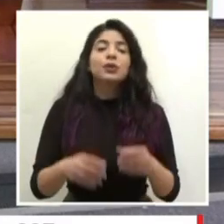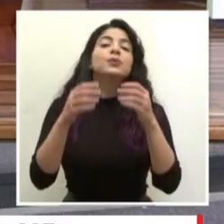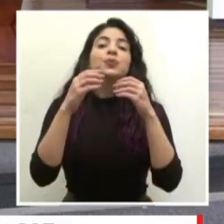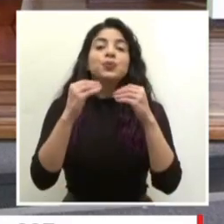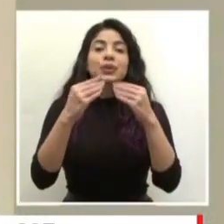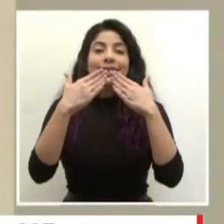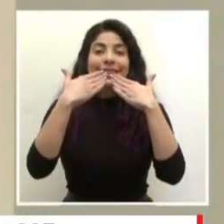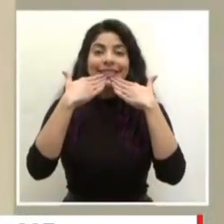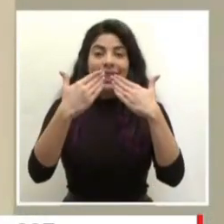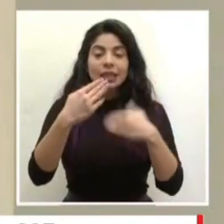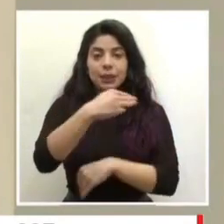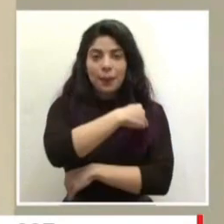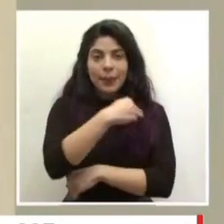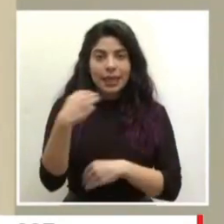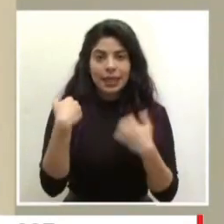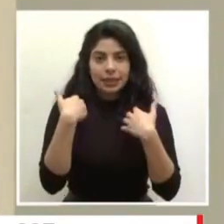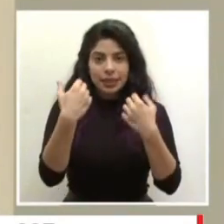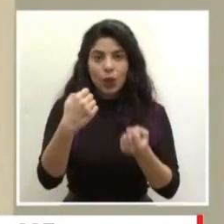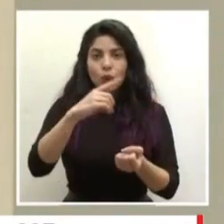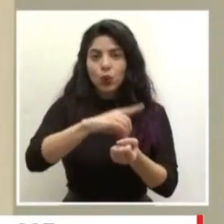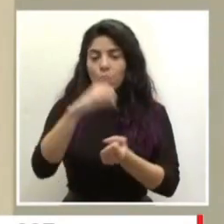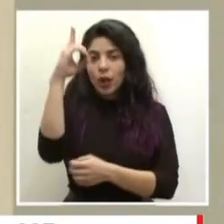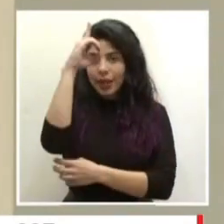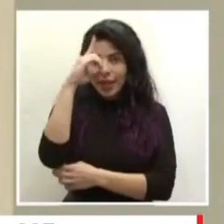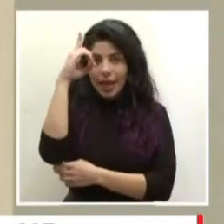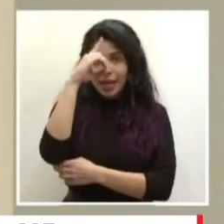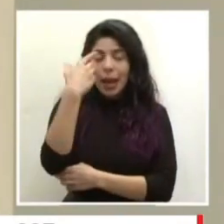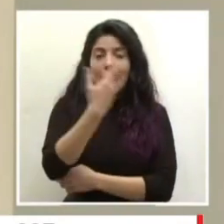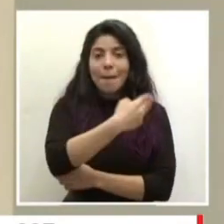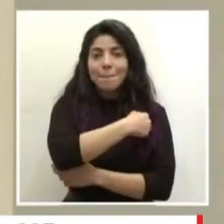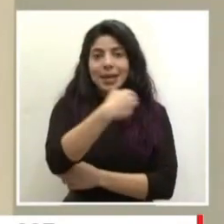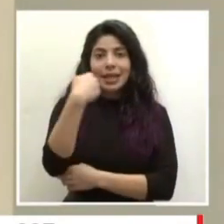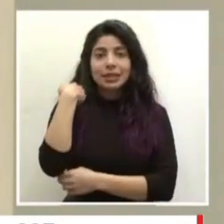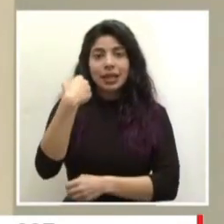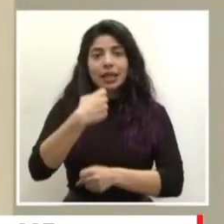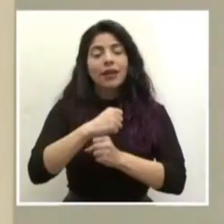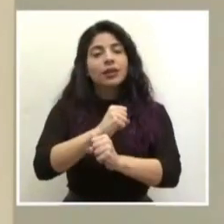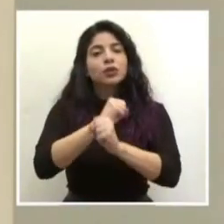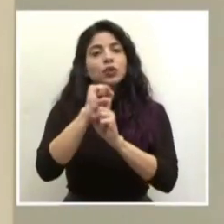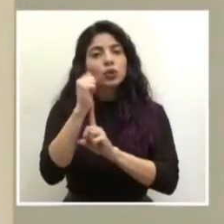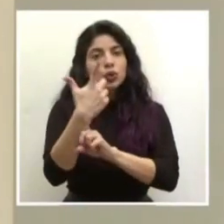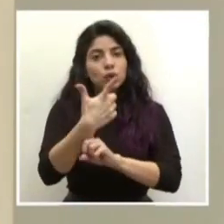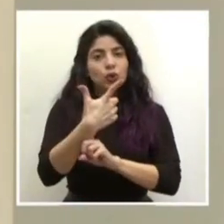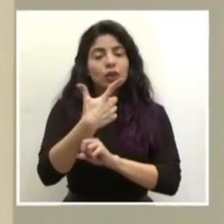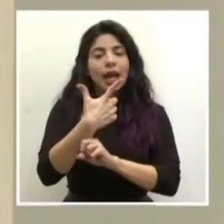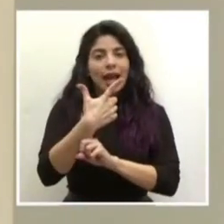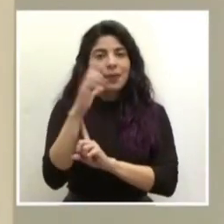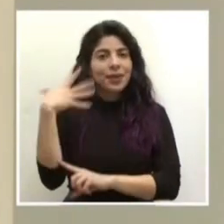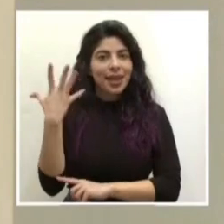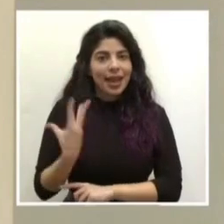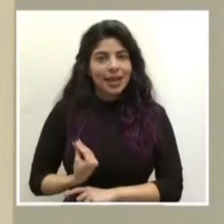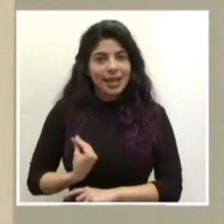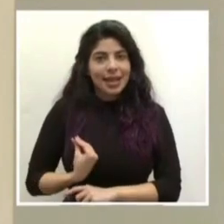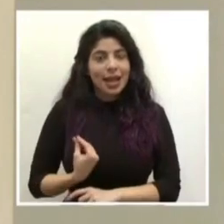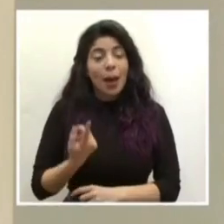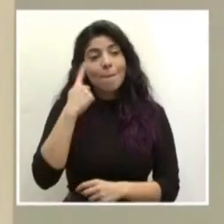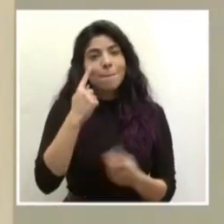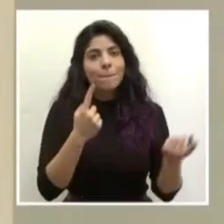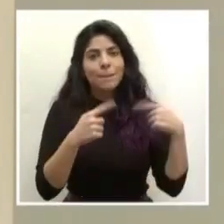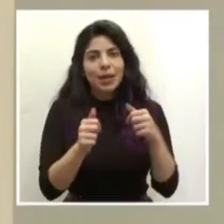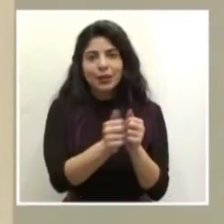Muchas gracias al ministro de Salud, el doctor Daniel Salas, a la ministra de Trabajo y Seguridad Social, doña Yanina Dinarte, por